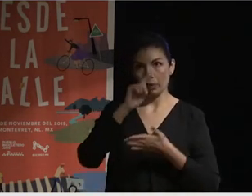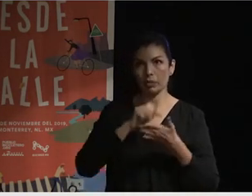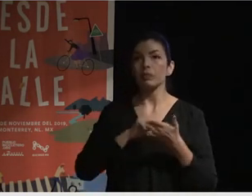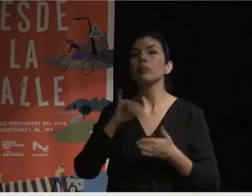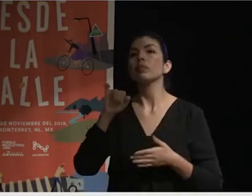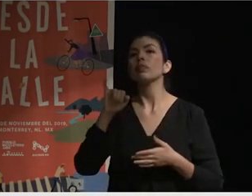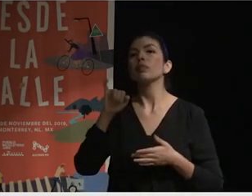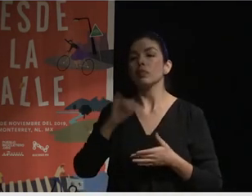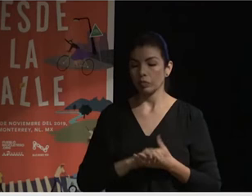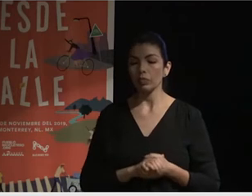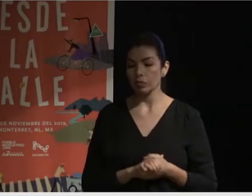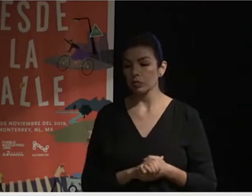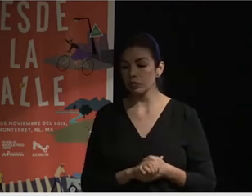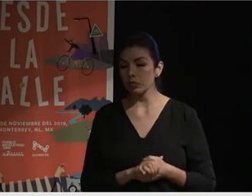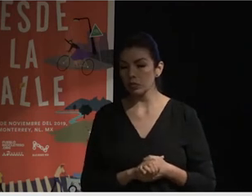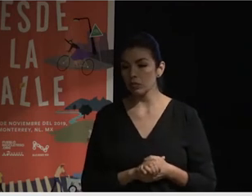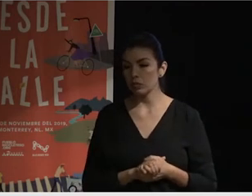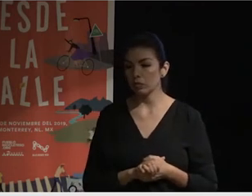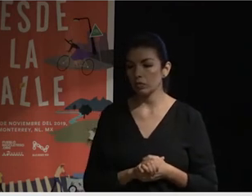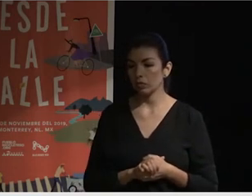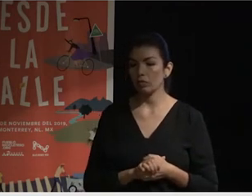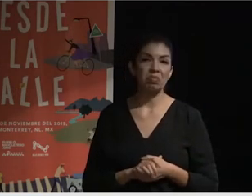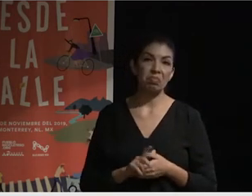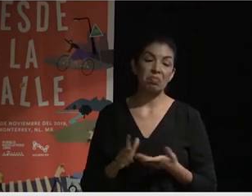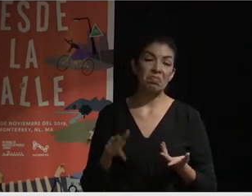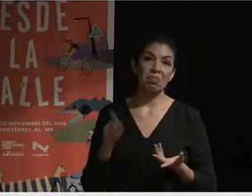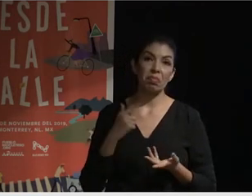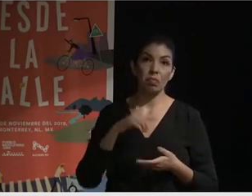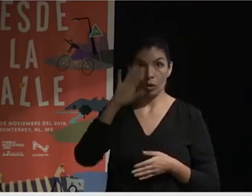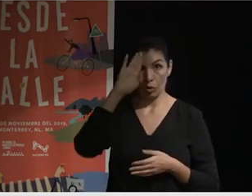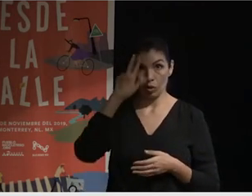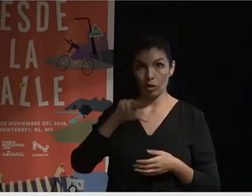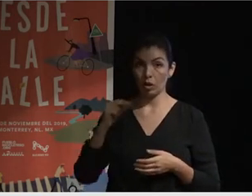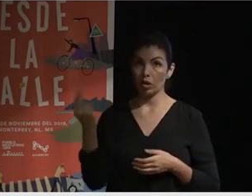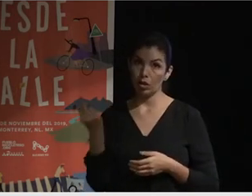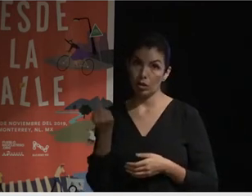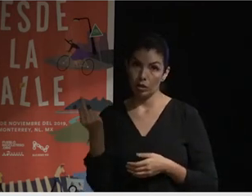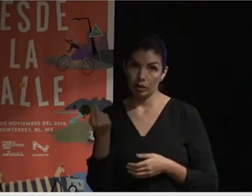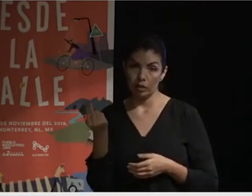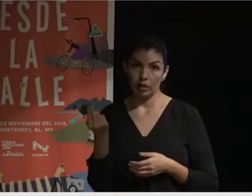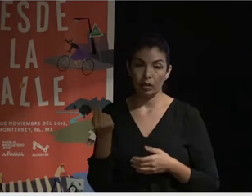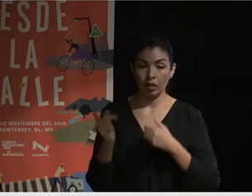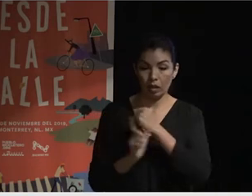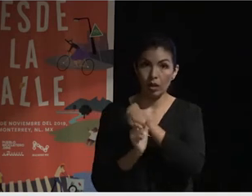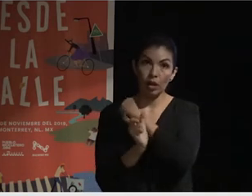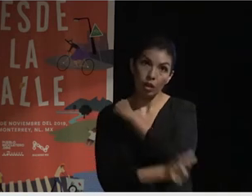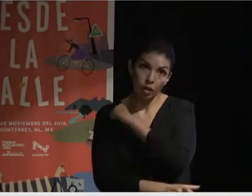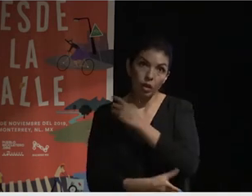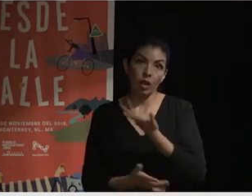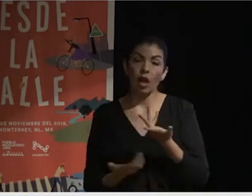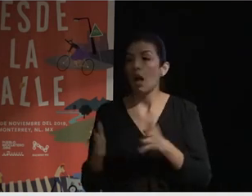hasta abiertamente existe, ¿no? Ni siquiera se necesita corrupción, es esta cuestión llamada APPs, ¿no? Ya hacía yo mención de ello, las